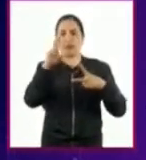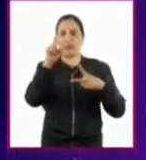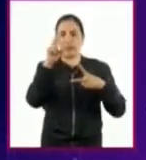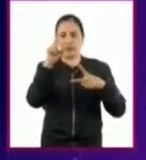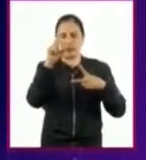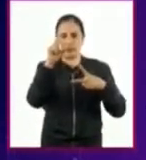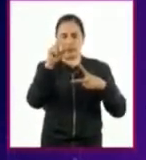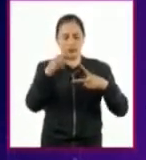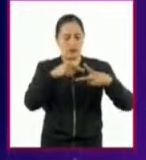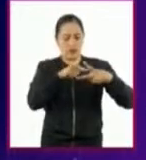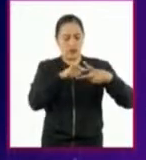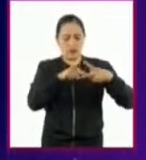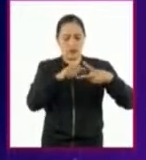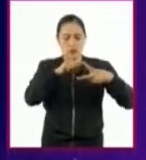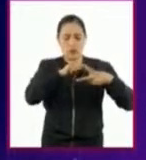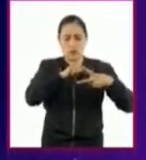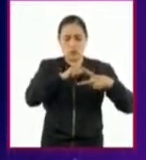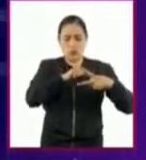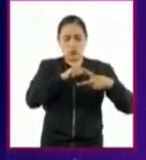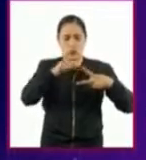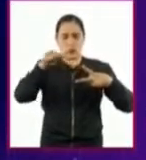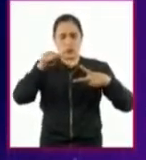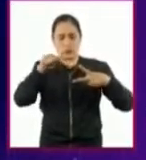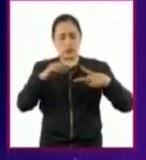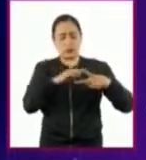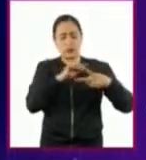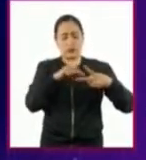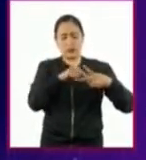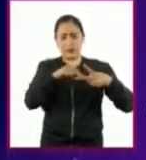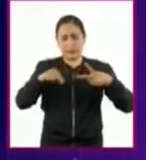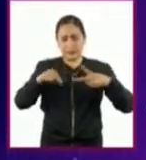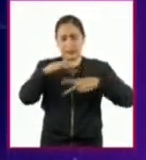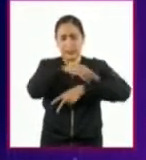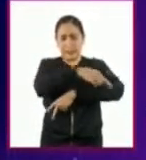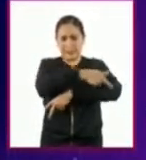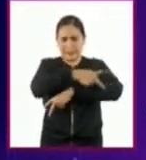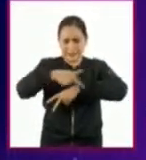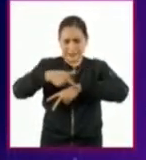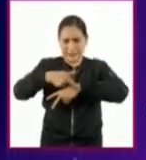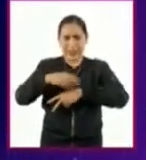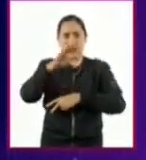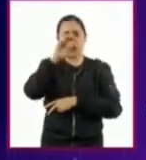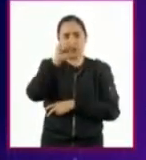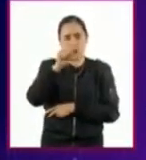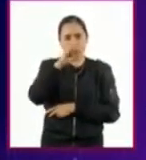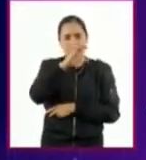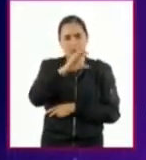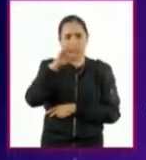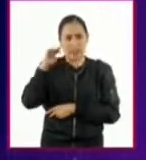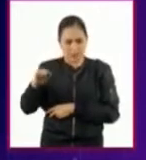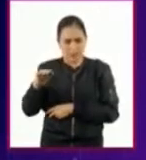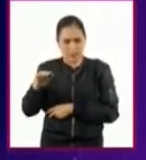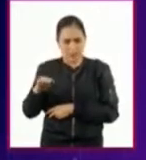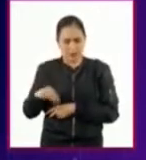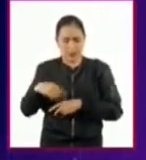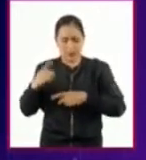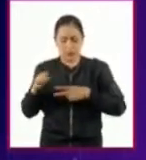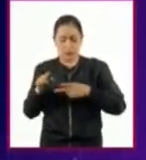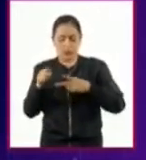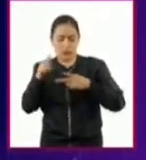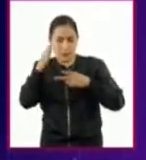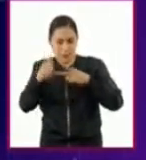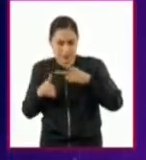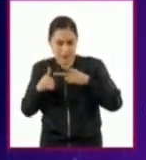vértice y uno de sus lados, medimos con la regla y trazamos el lado de 9 centímetros. Y en el extremo del segmento